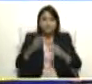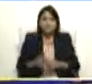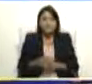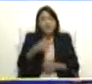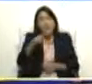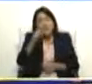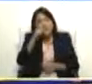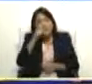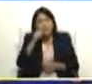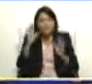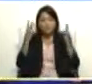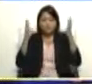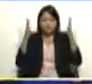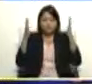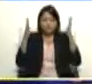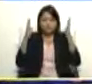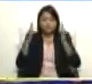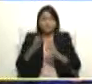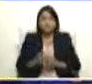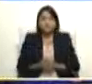rector Imac Zac Zac,